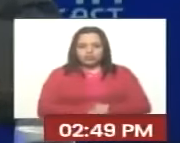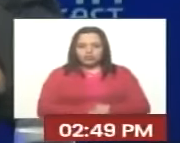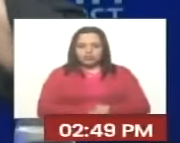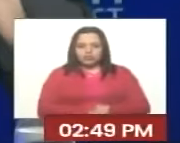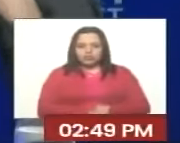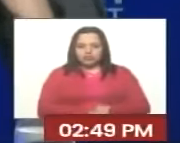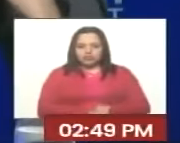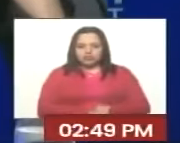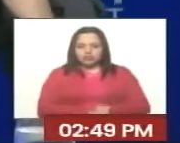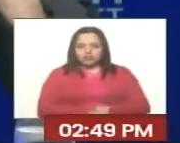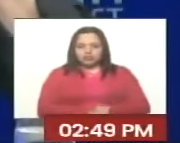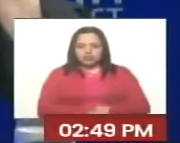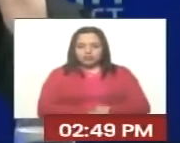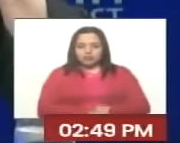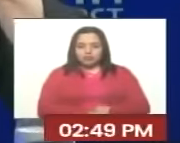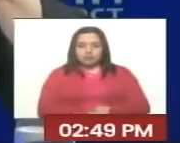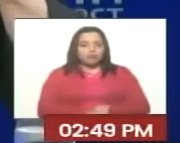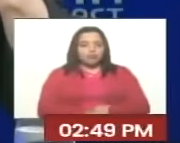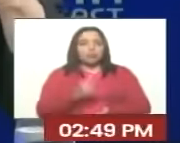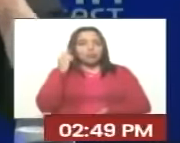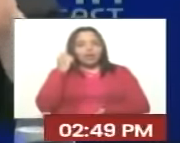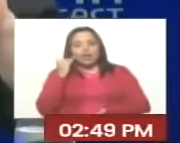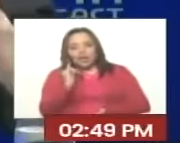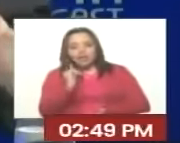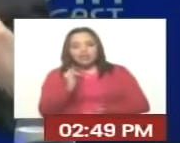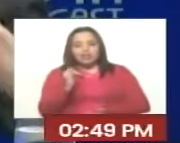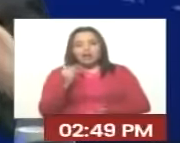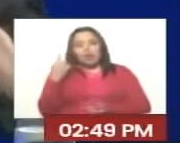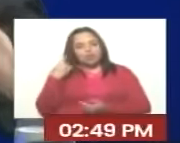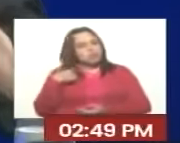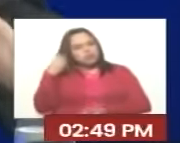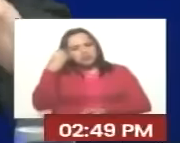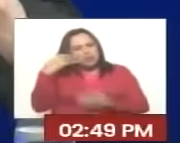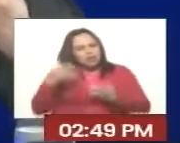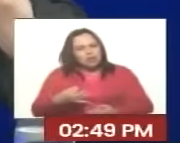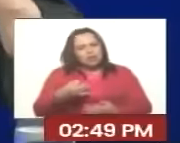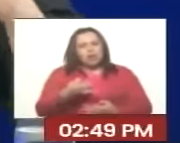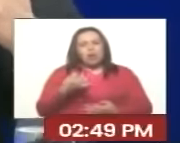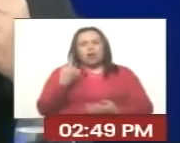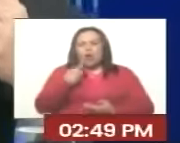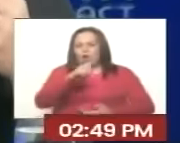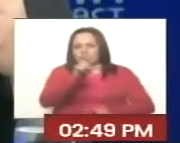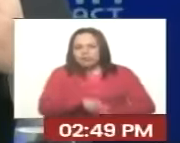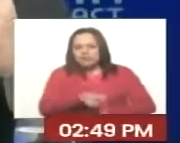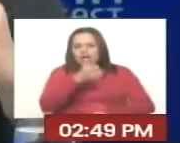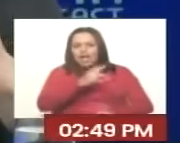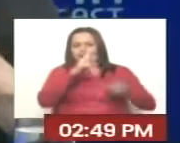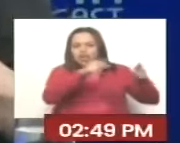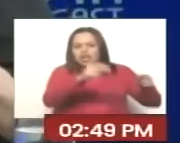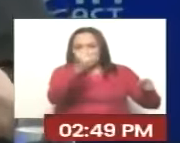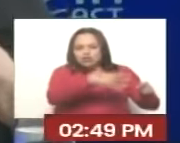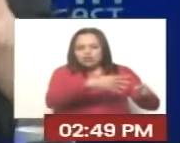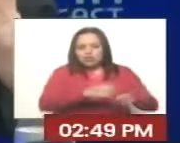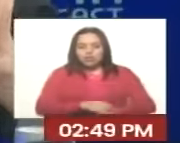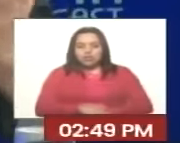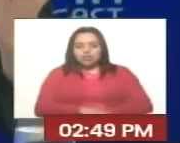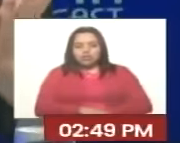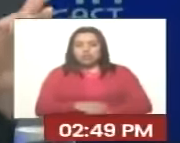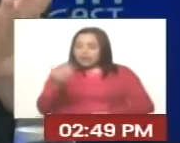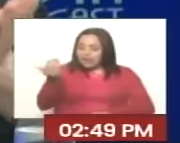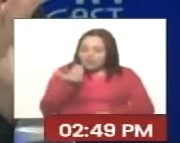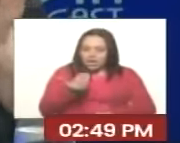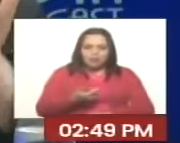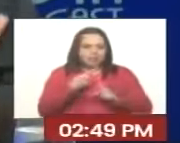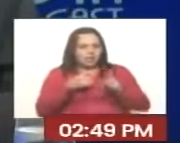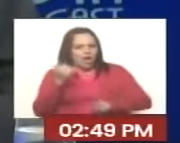todo. Para mí, ella con un cómplice le cortó la luz al apartamento de Carcelero para que él viniera. Pero hay que tener una mente bueno, criminal.